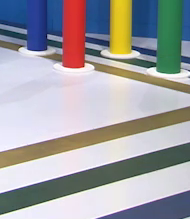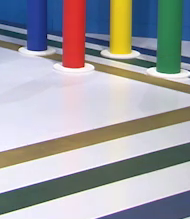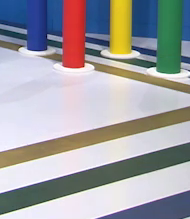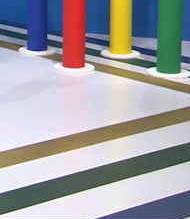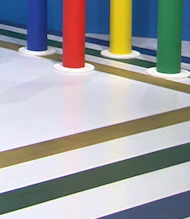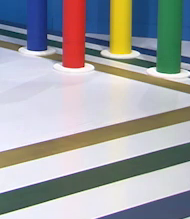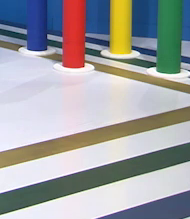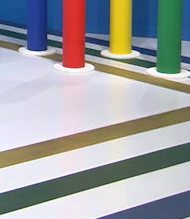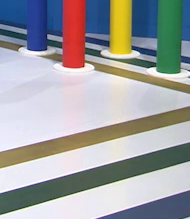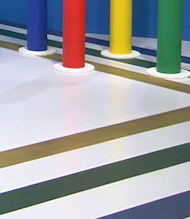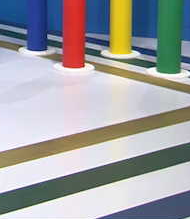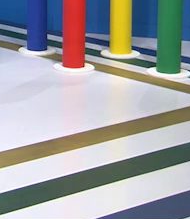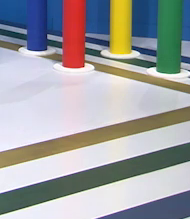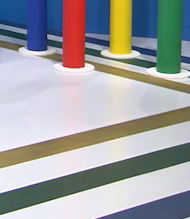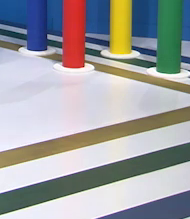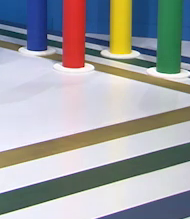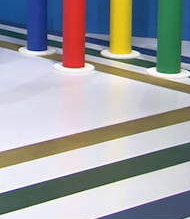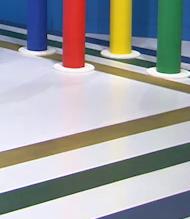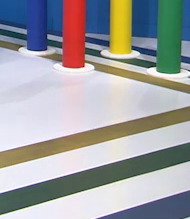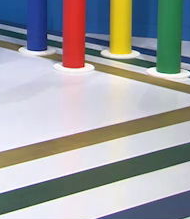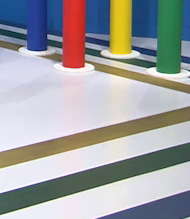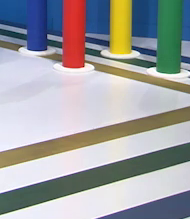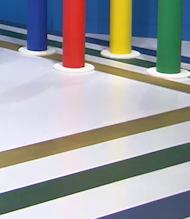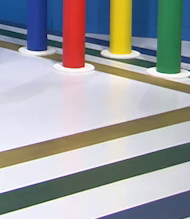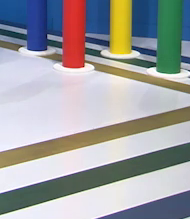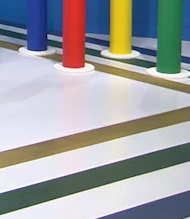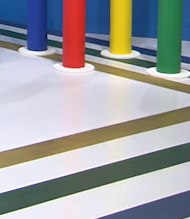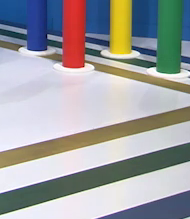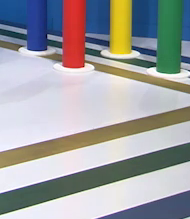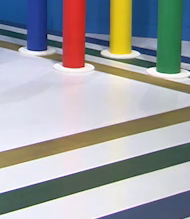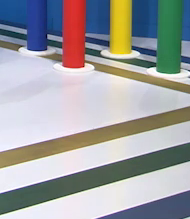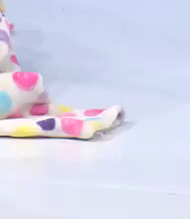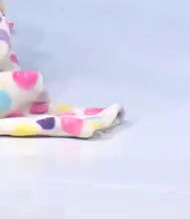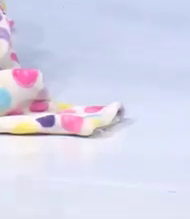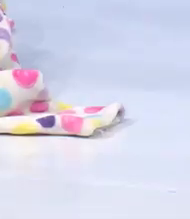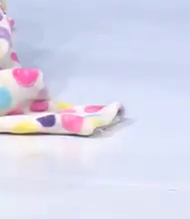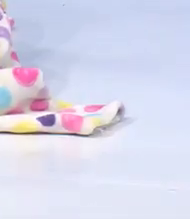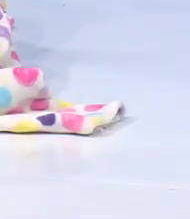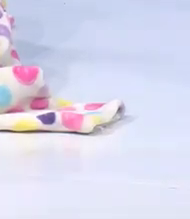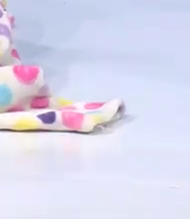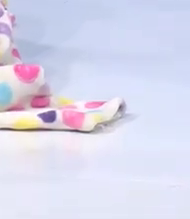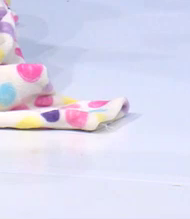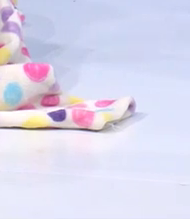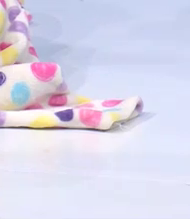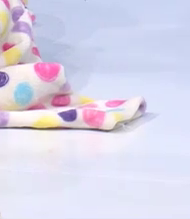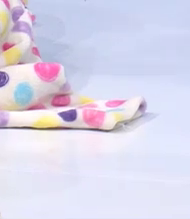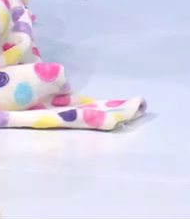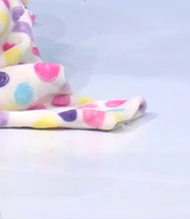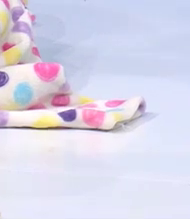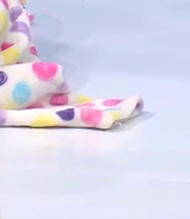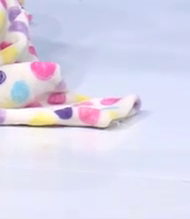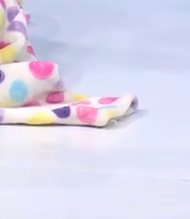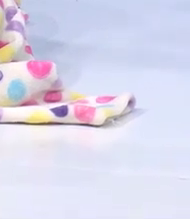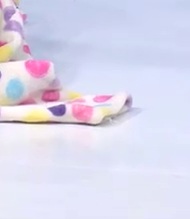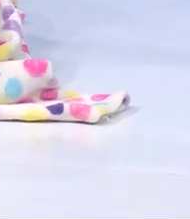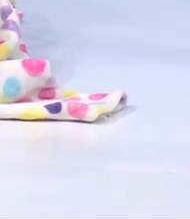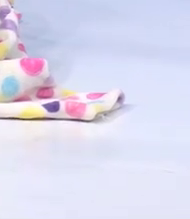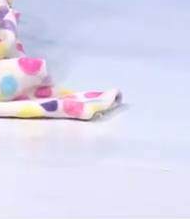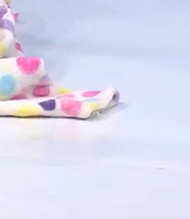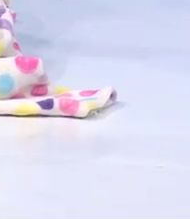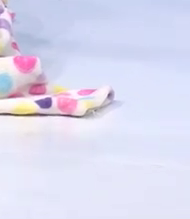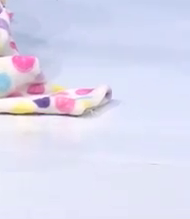en un mameluco mira así dependiendo de la ropa puede ser más fácil si es más rápido